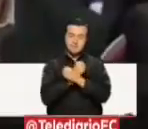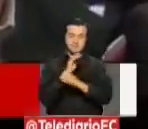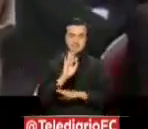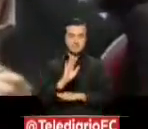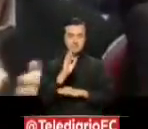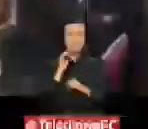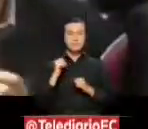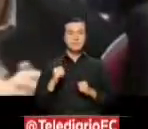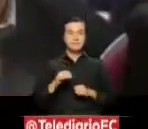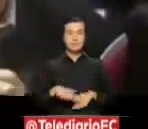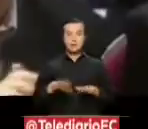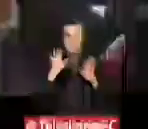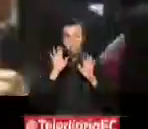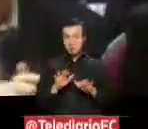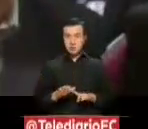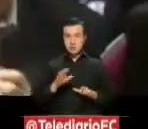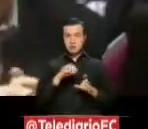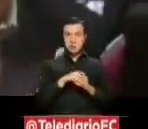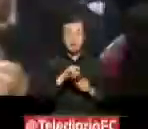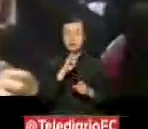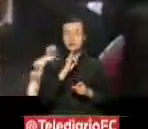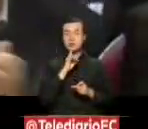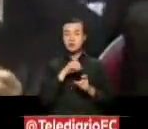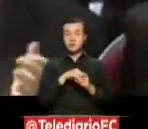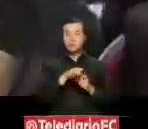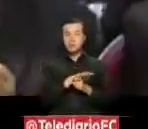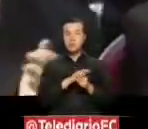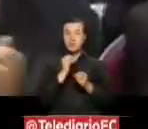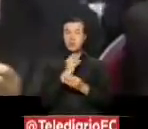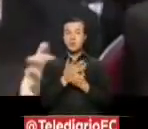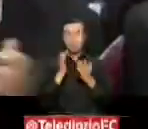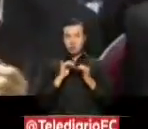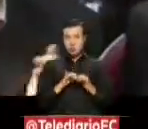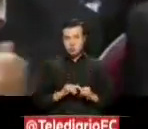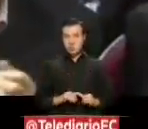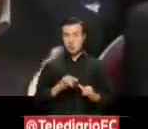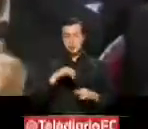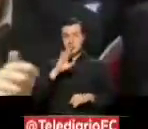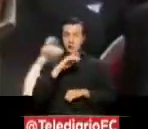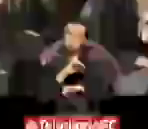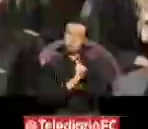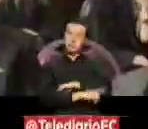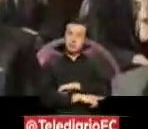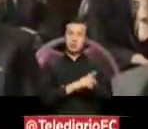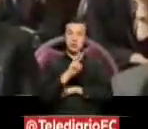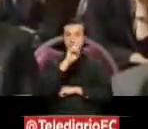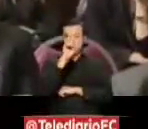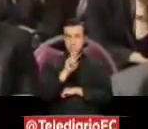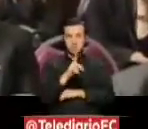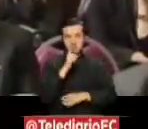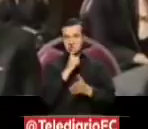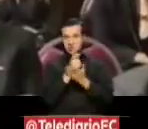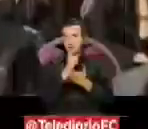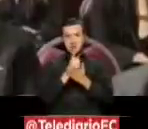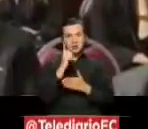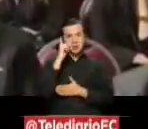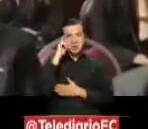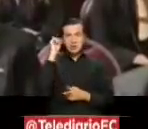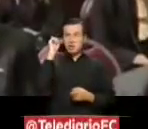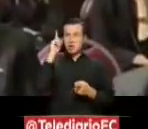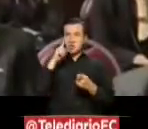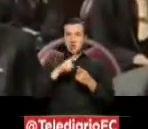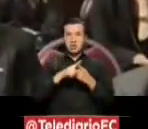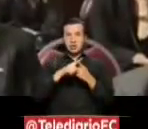compromiso. Mientras que desde la Secretaría del Tesoro en Estados Unidos se indicó que continuarán con más sanciones contra Caracas para presionar al gobierno hasta que la